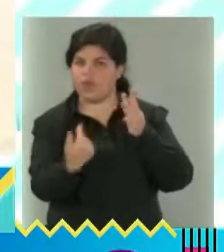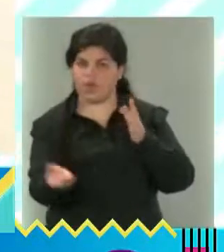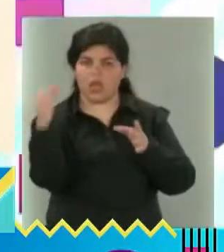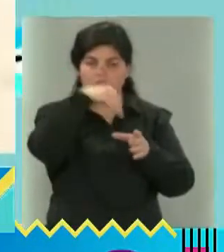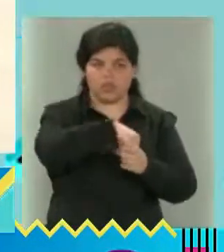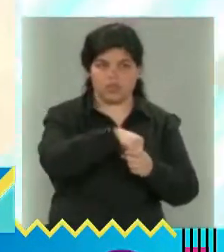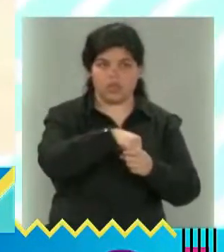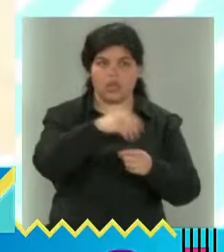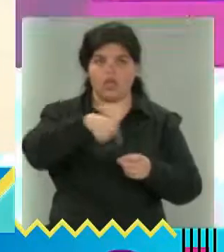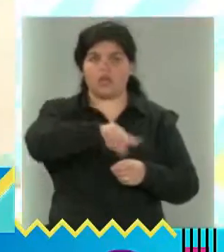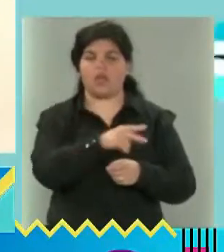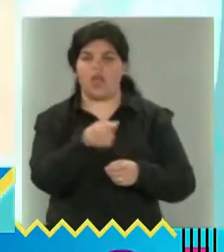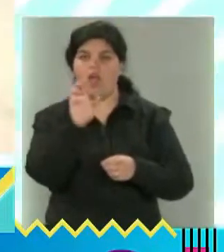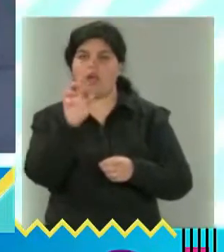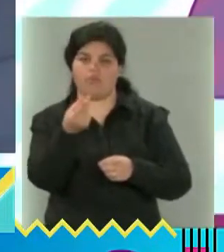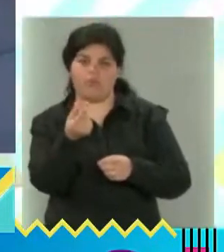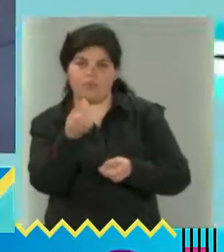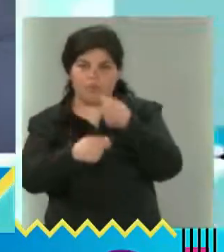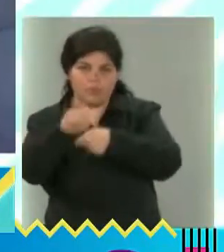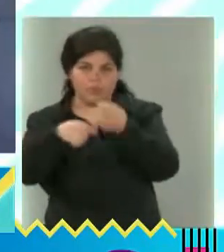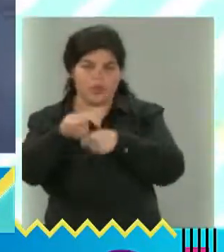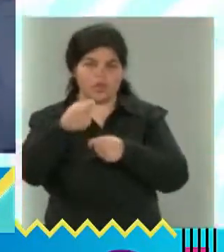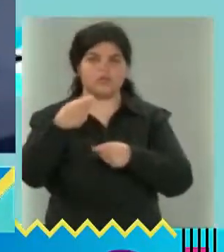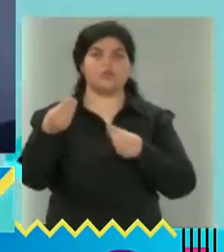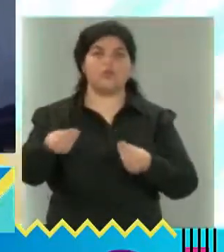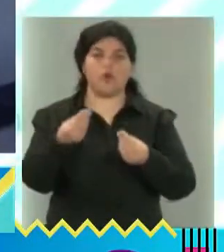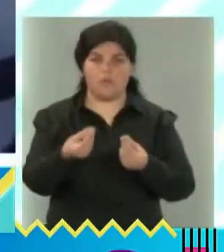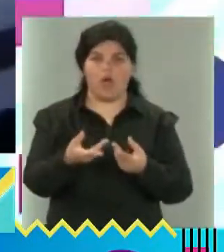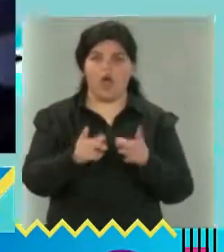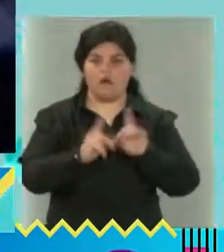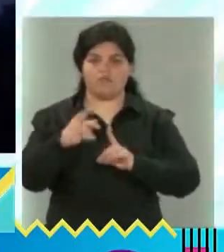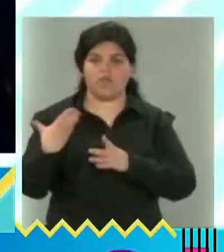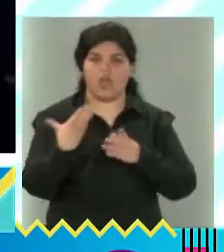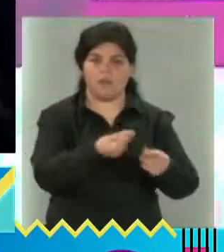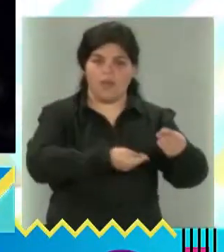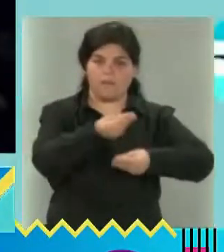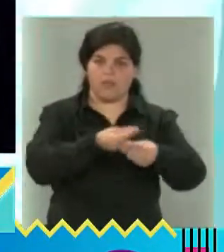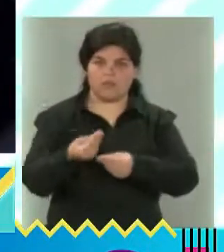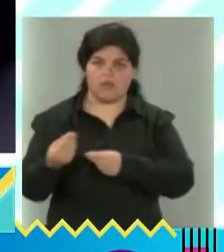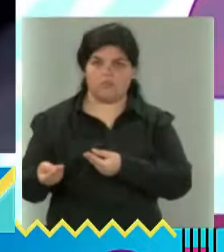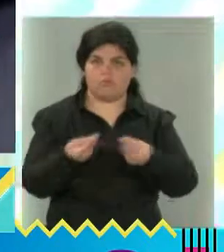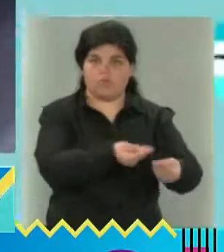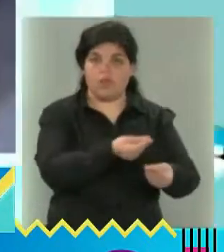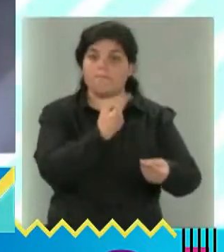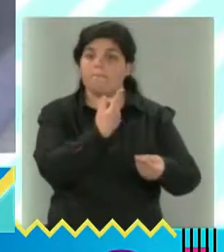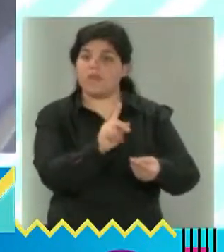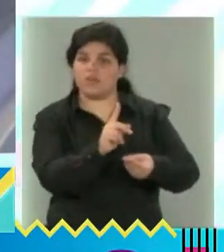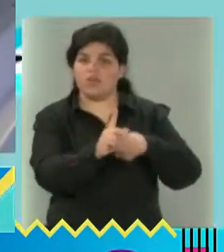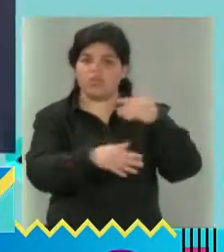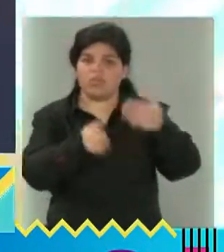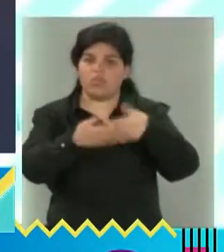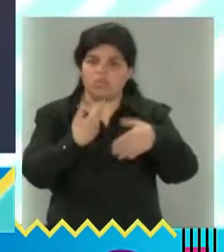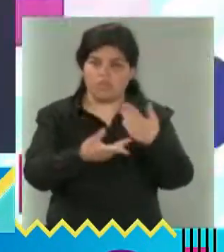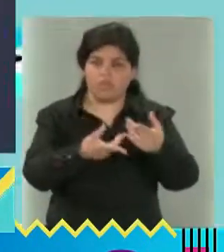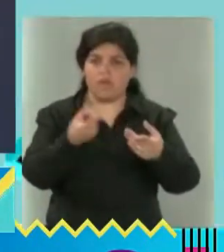bien en una primera instancia puede dar un margen de ingreso, digamos, para las empresas, no es bueno porque después los efectos de